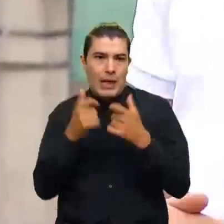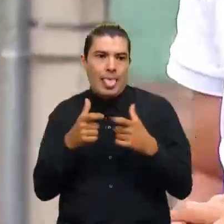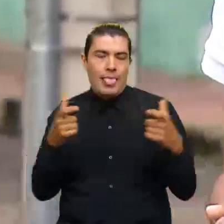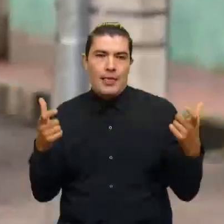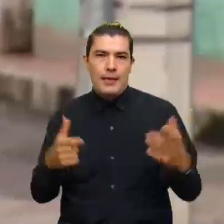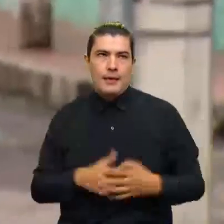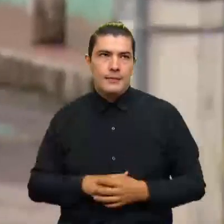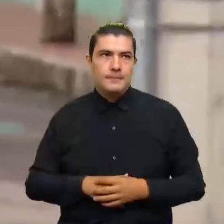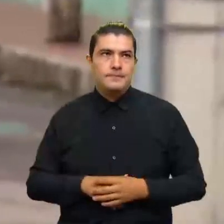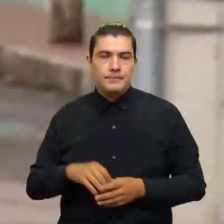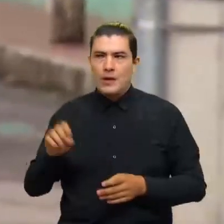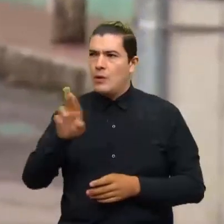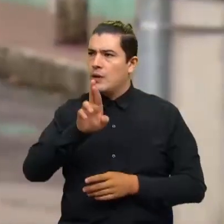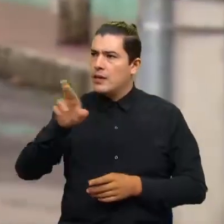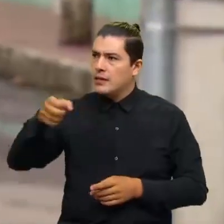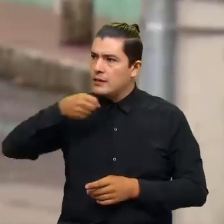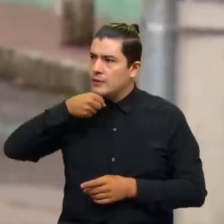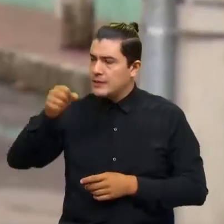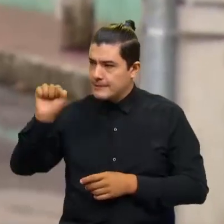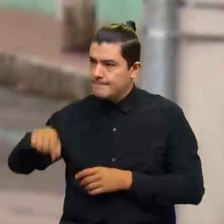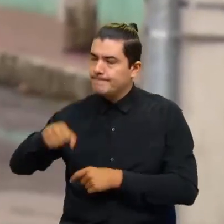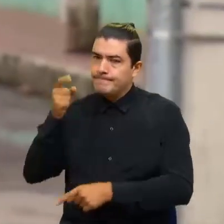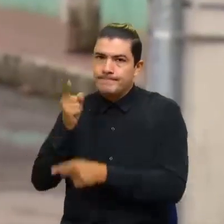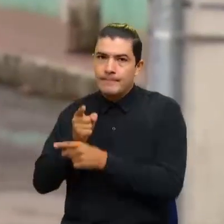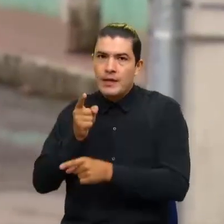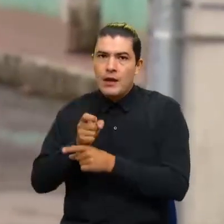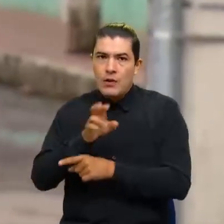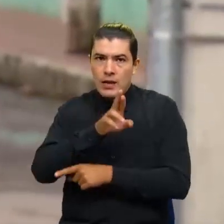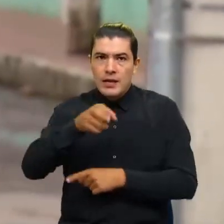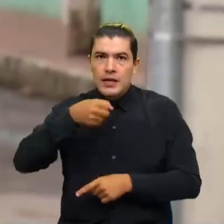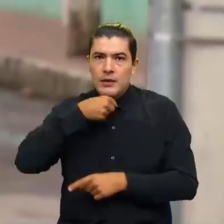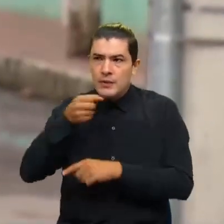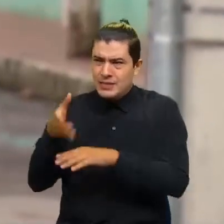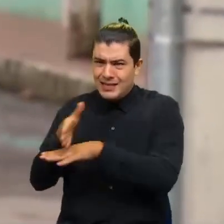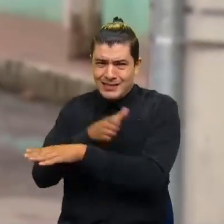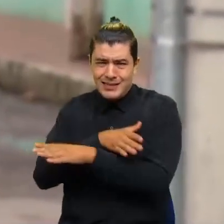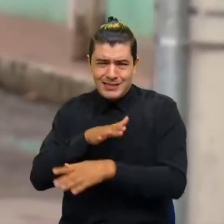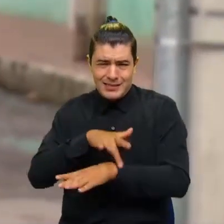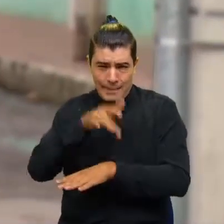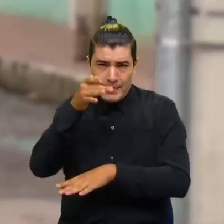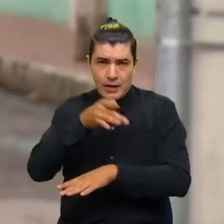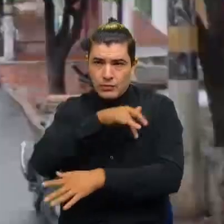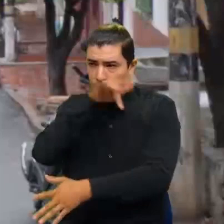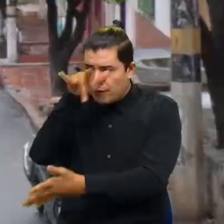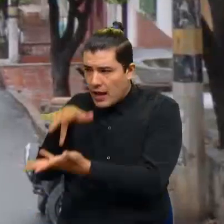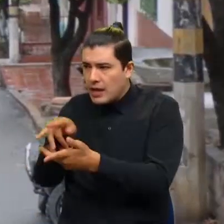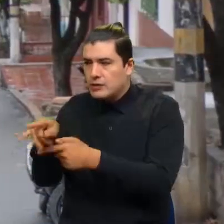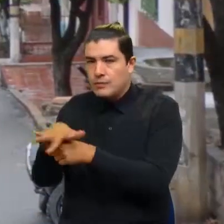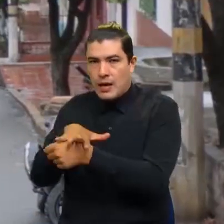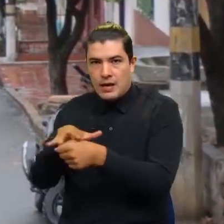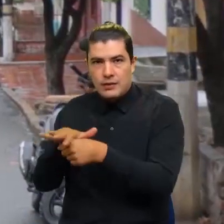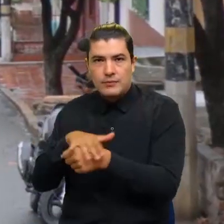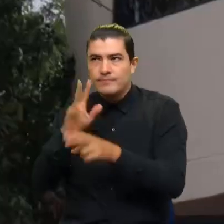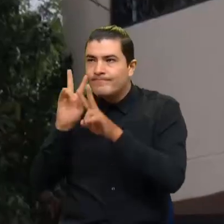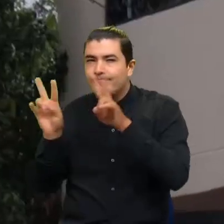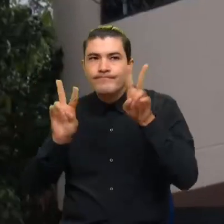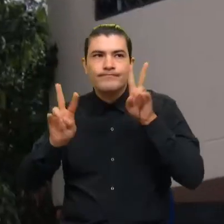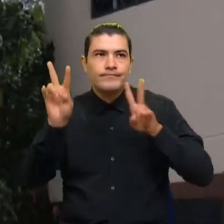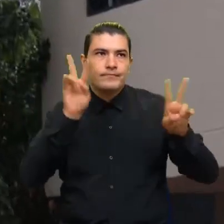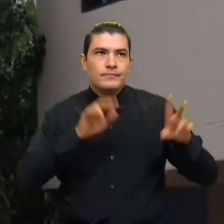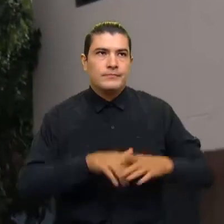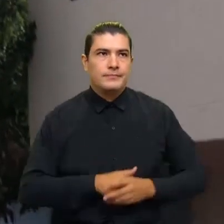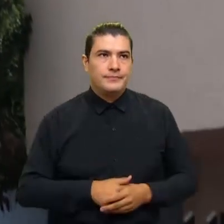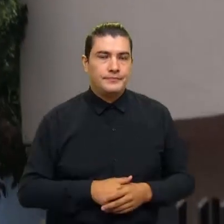y es que además Oriente Noticias estuvo desde muy temprano recorriendo las calles del barrio Carora. Expendio de sustancias, robos